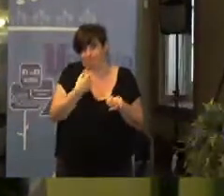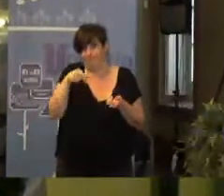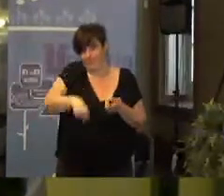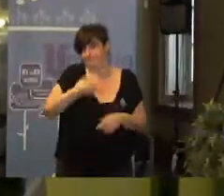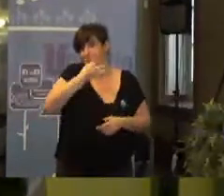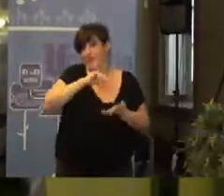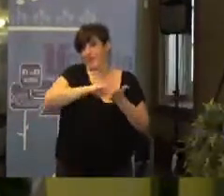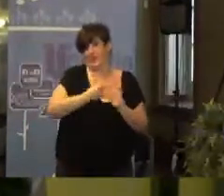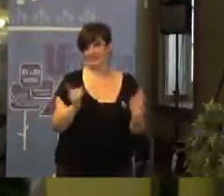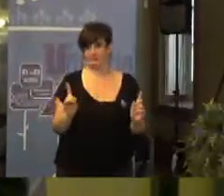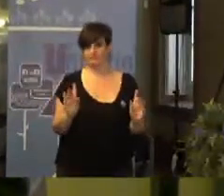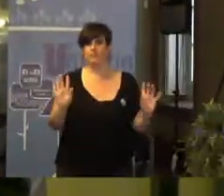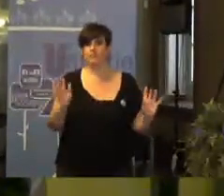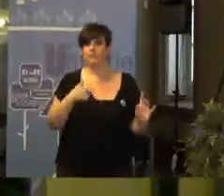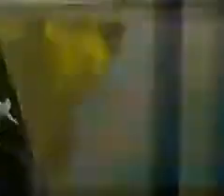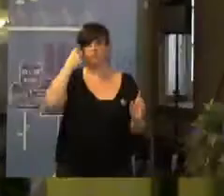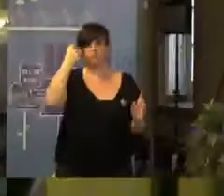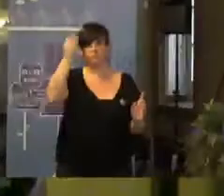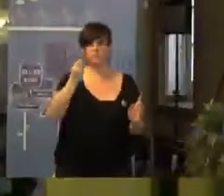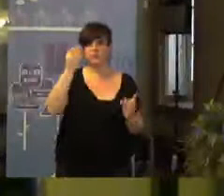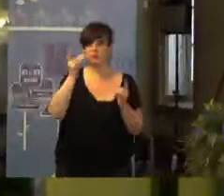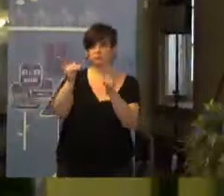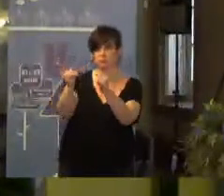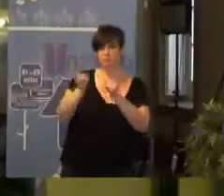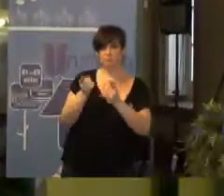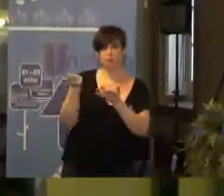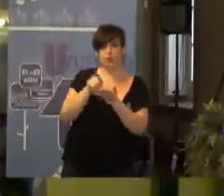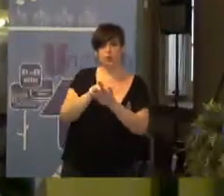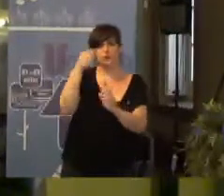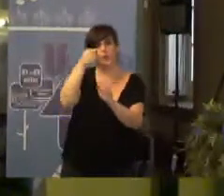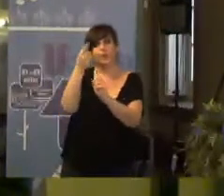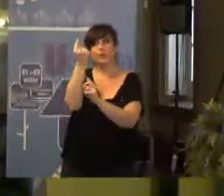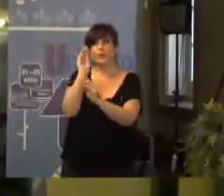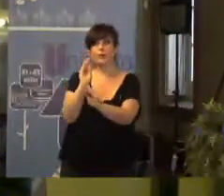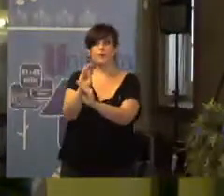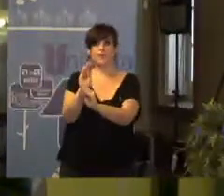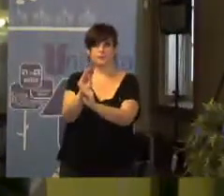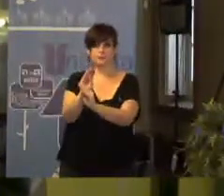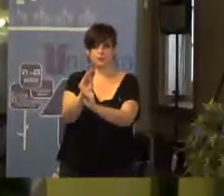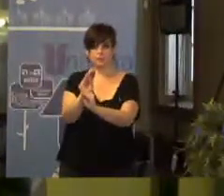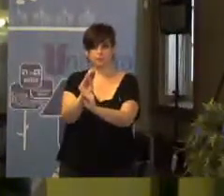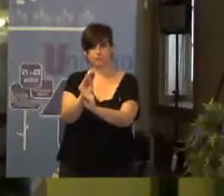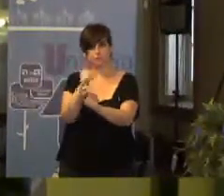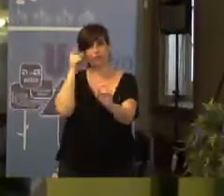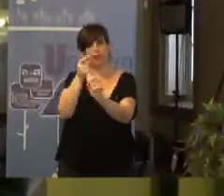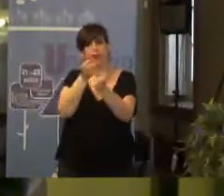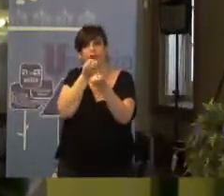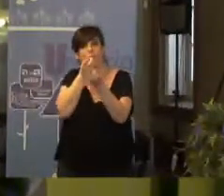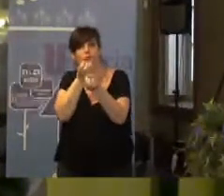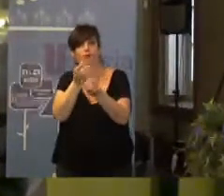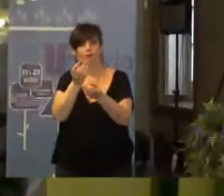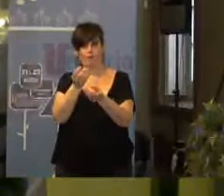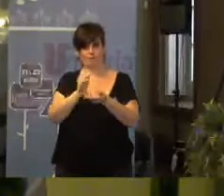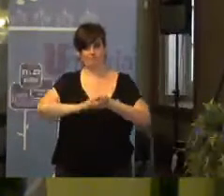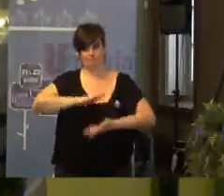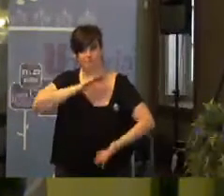creo que reter ou atraer de novo para que o investimento que se fai en formación, en talento, repercuta